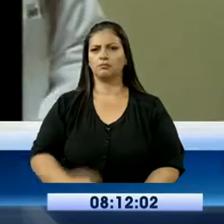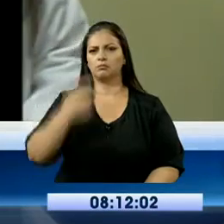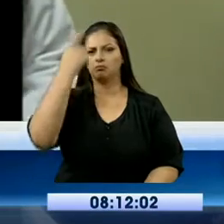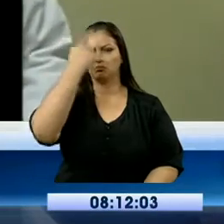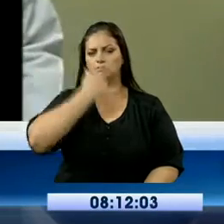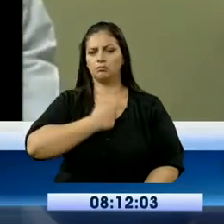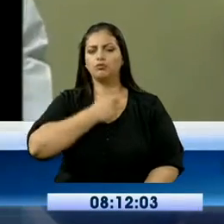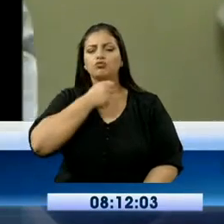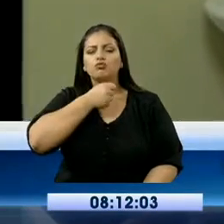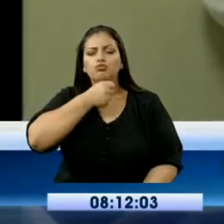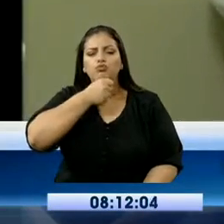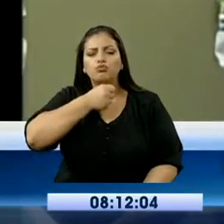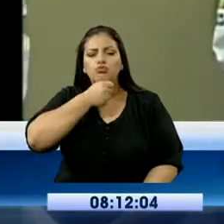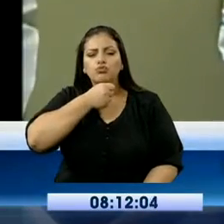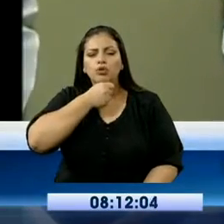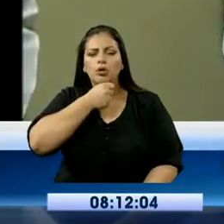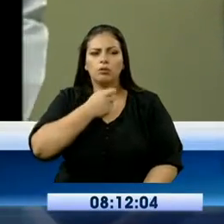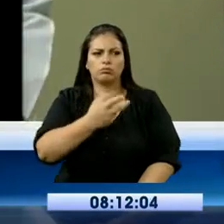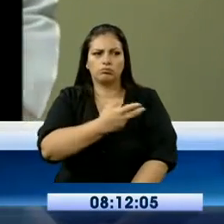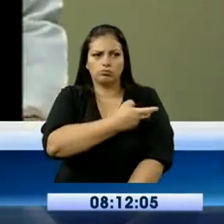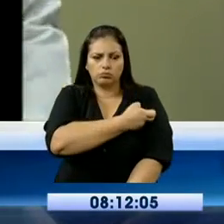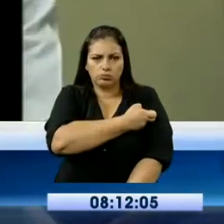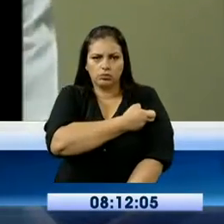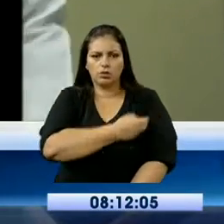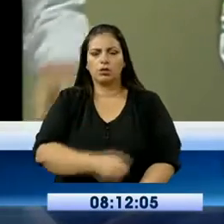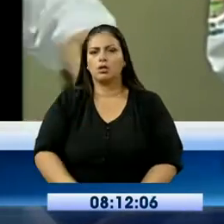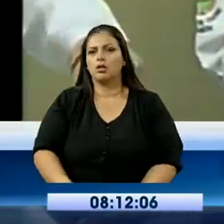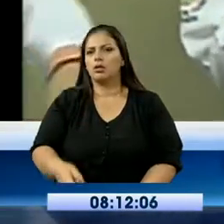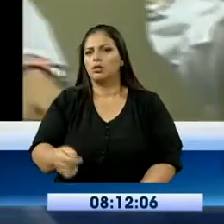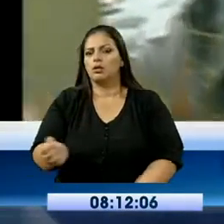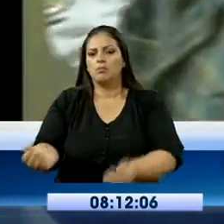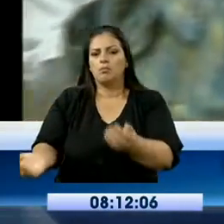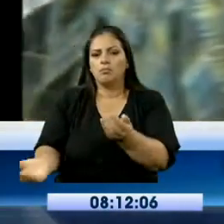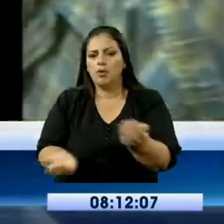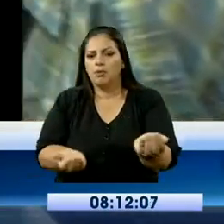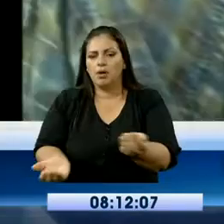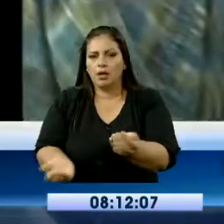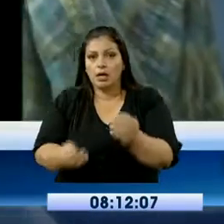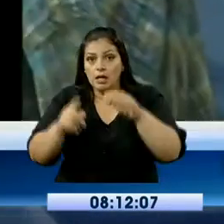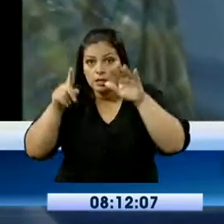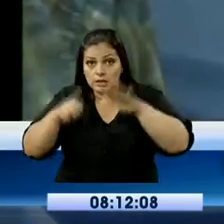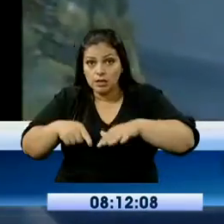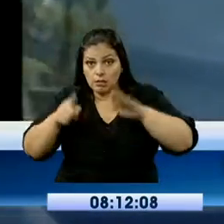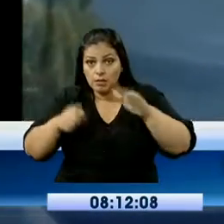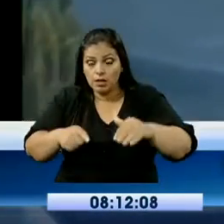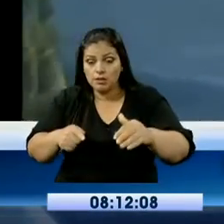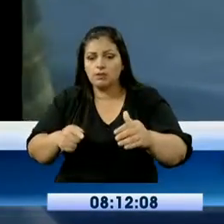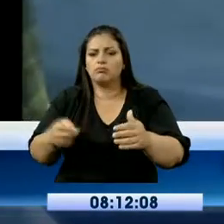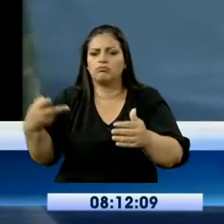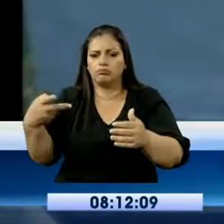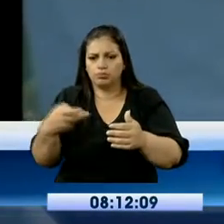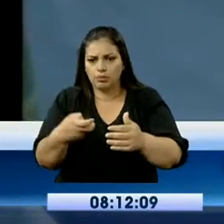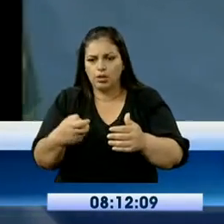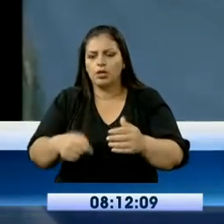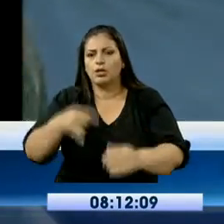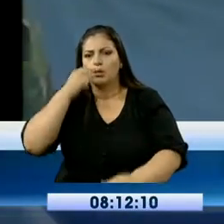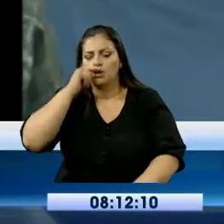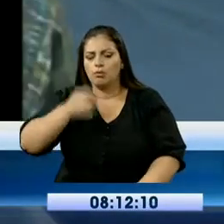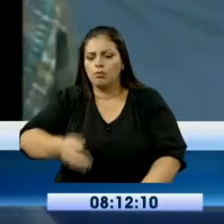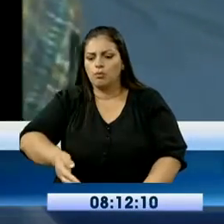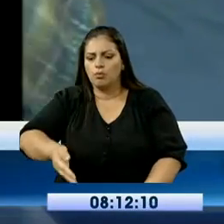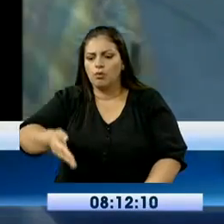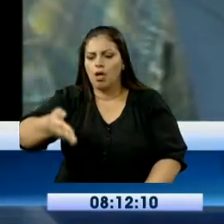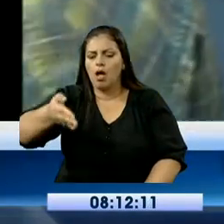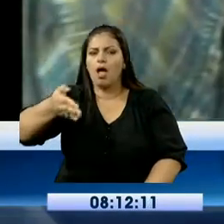tercera edad. Niños de 6 meses hasta 4 años, 11 meses y 29 días, adultos mayores, es decir, mayores de 65 años, mujeres